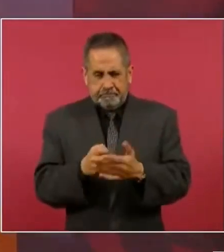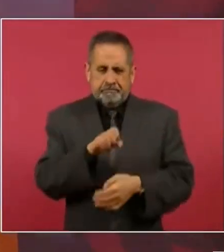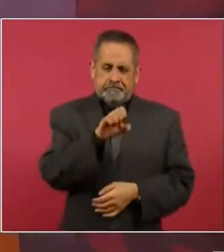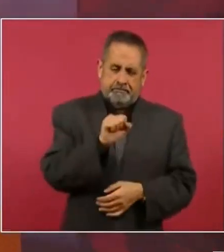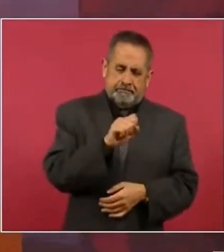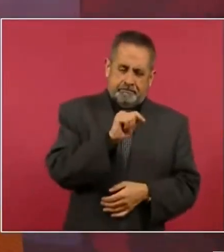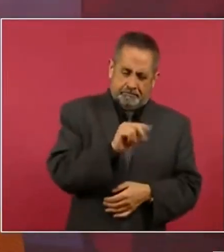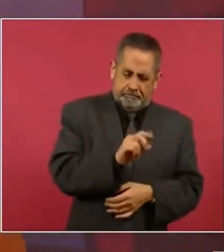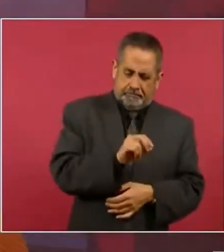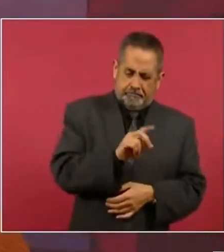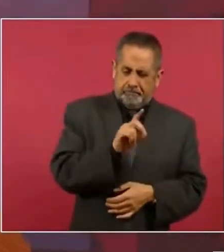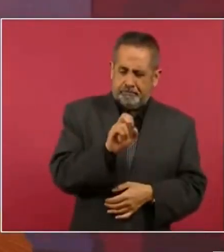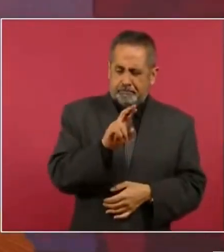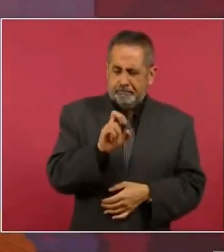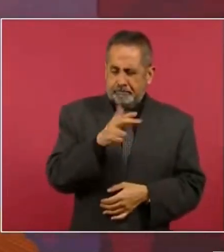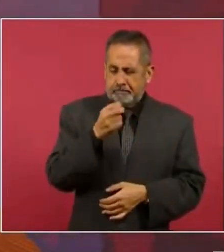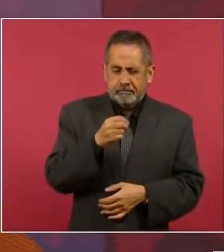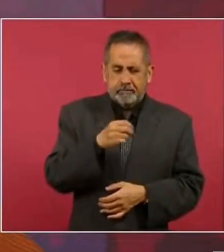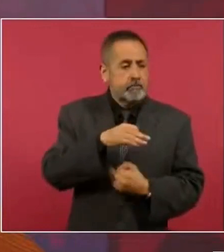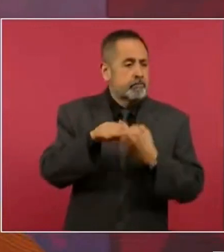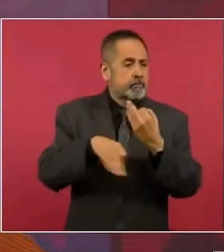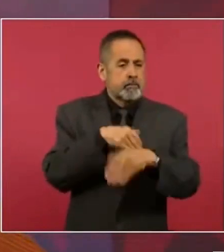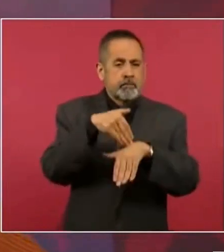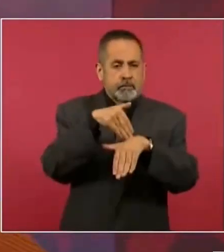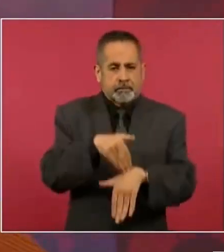que no existía,